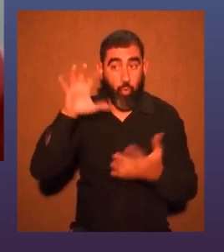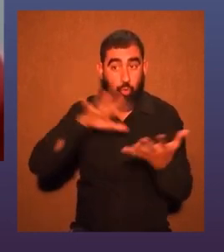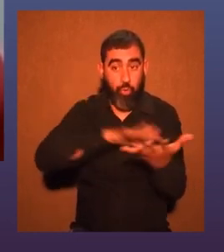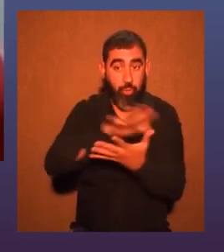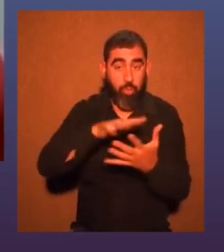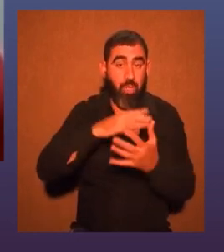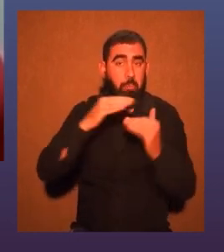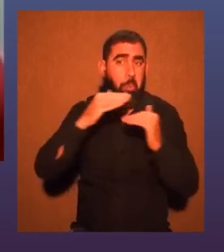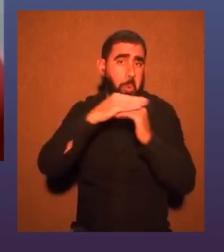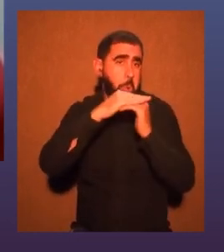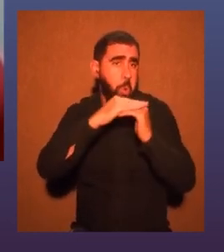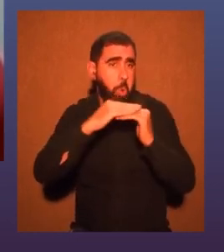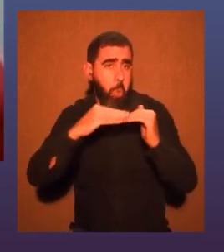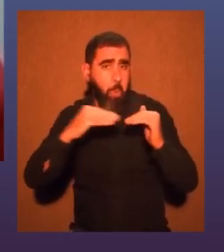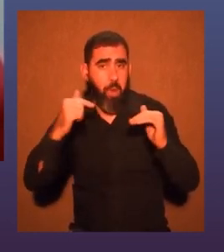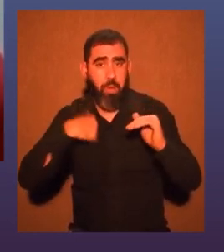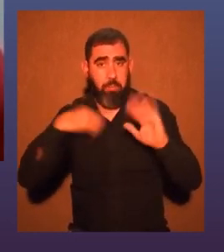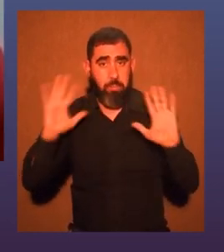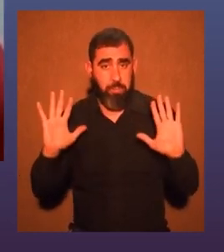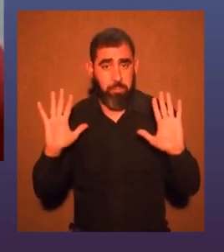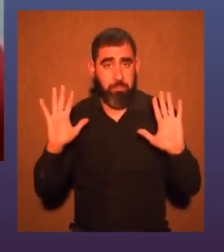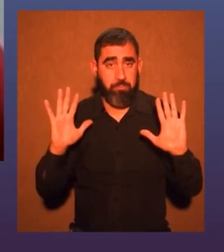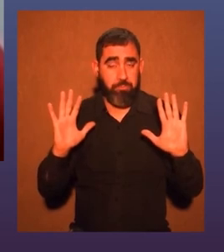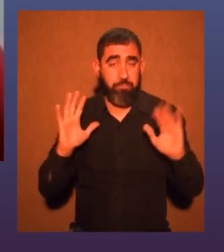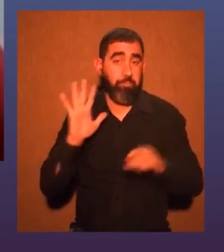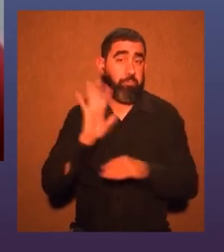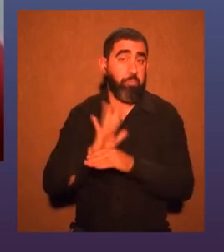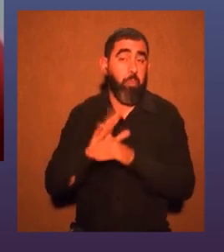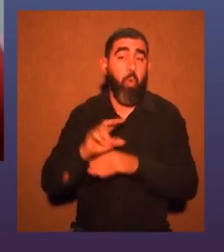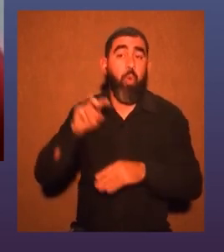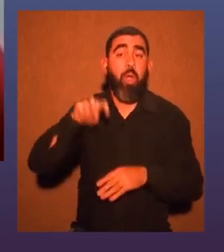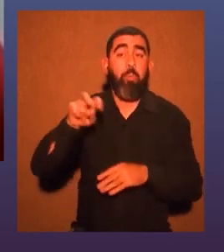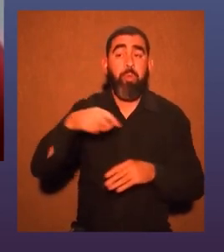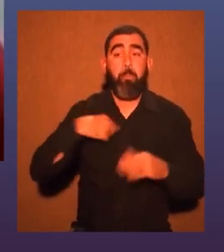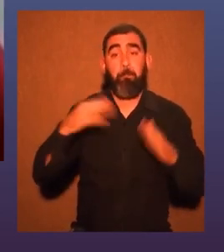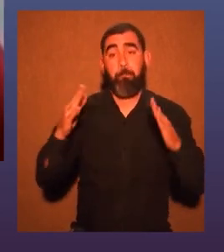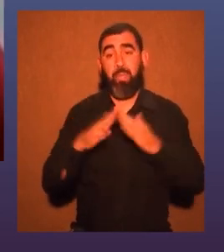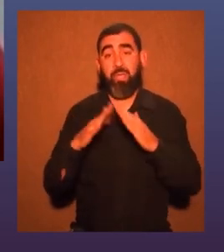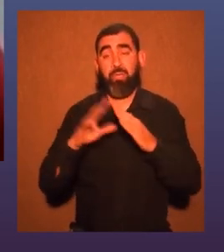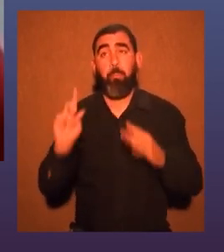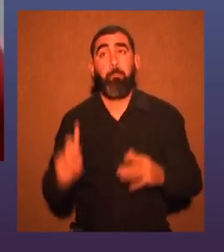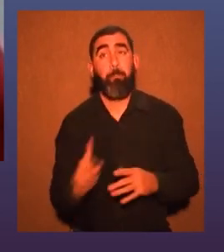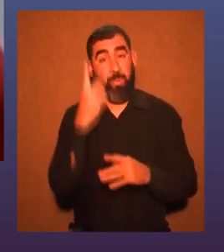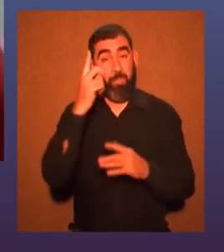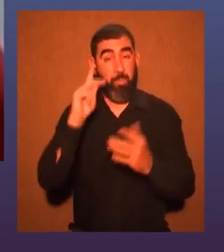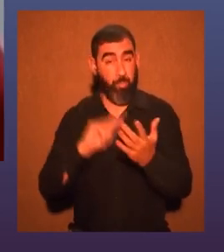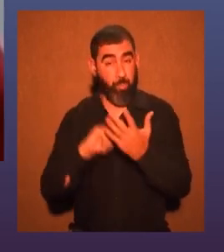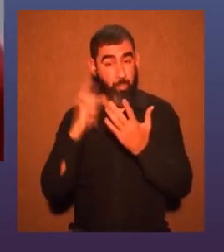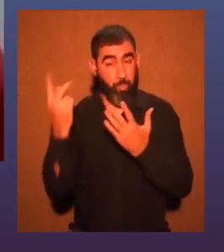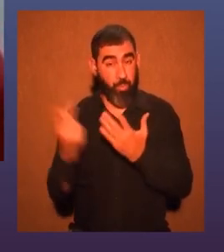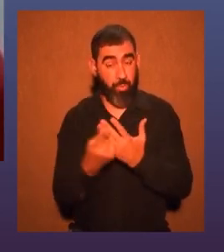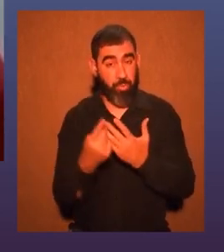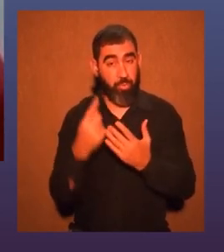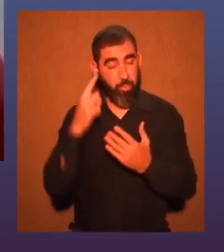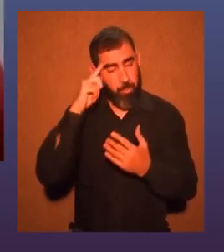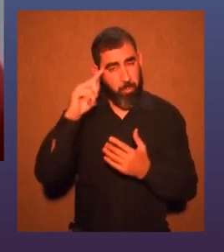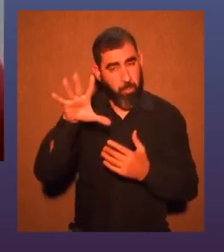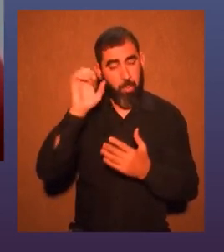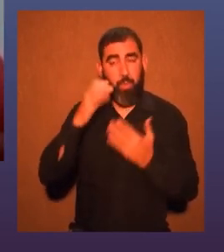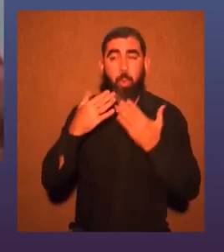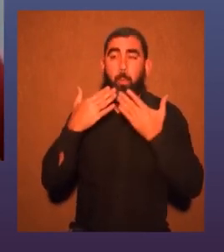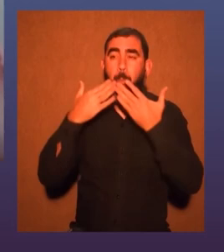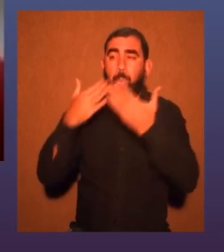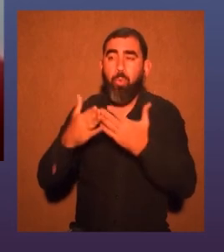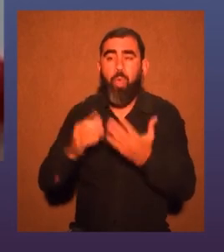es algo normal para mí. Es como, claro, como caminar dentro de mi casa. Me recuerdo el primer proyecto, tener que haber consultado, y aquí hasta